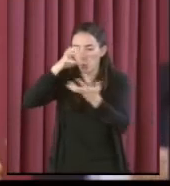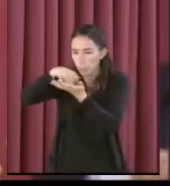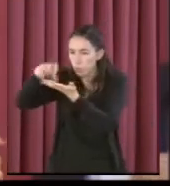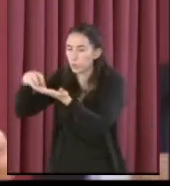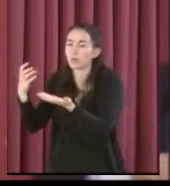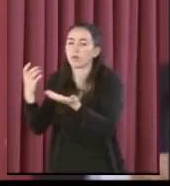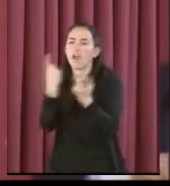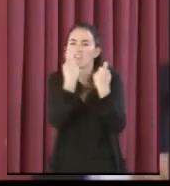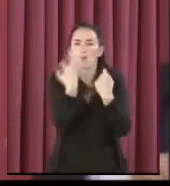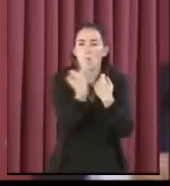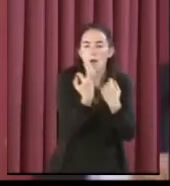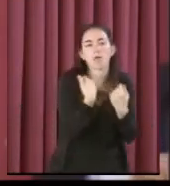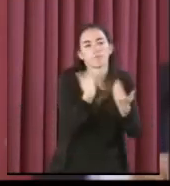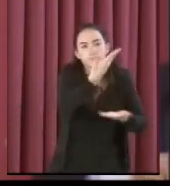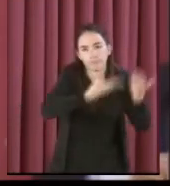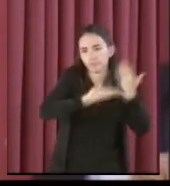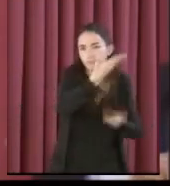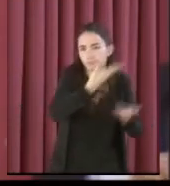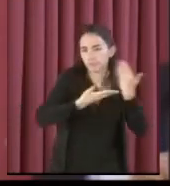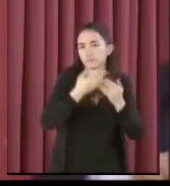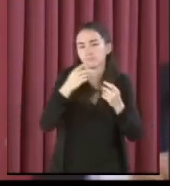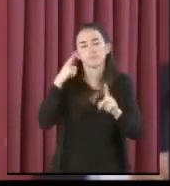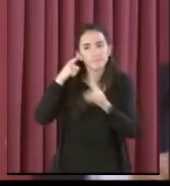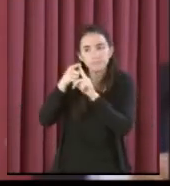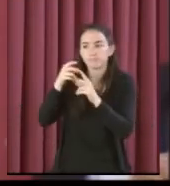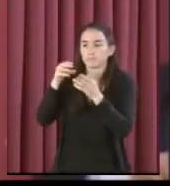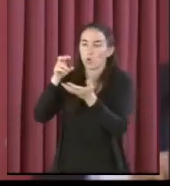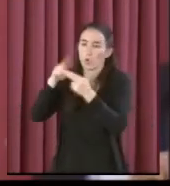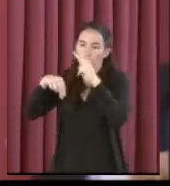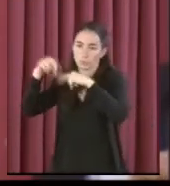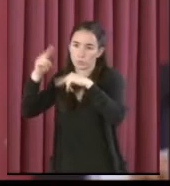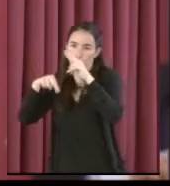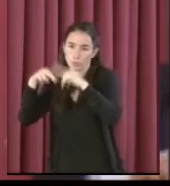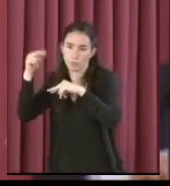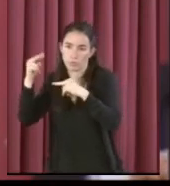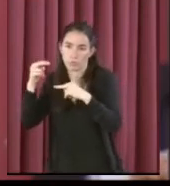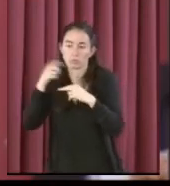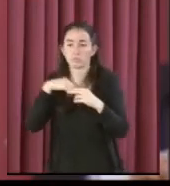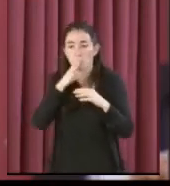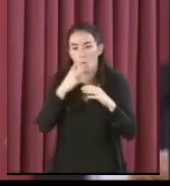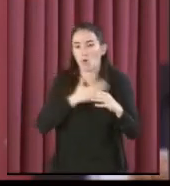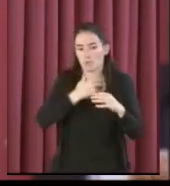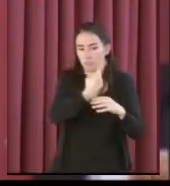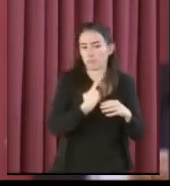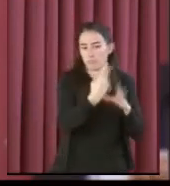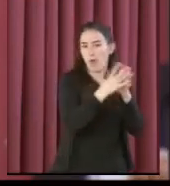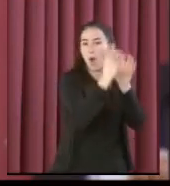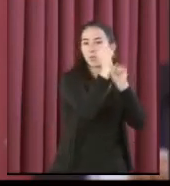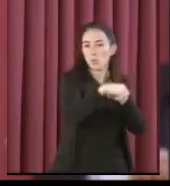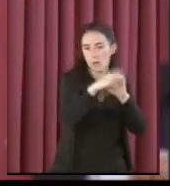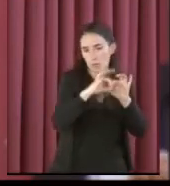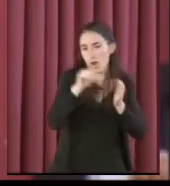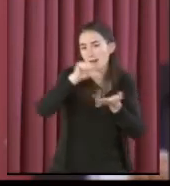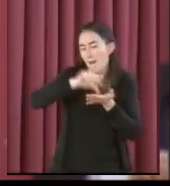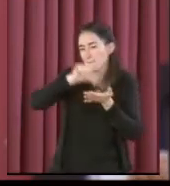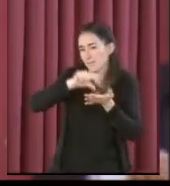una tarea que ambas administraciones hemos marcado como prioritaria en el marco del Consejo de Capitalidad.